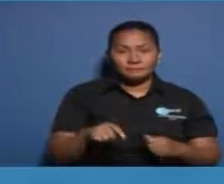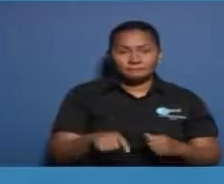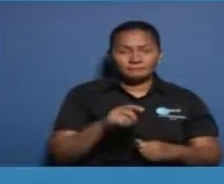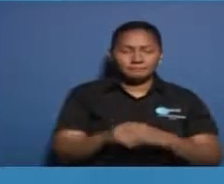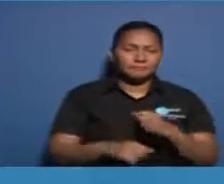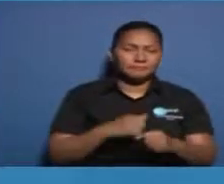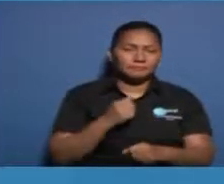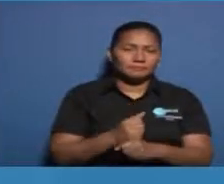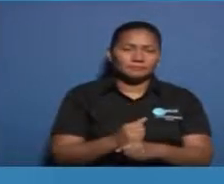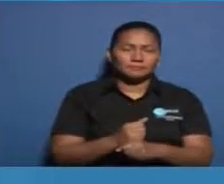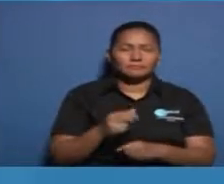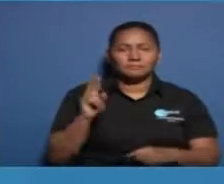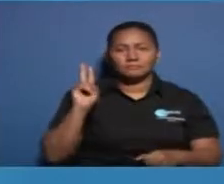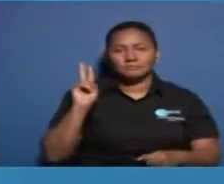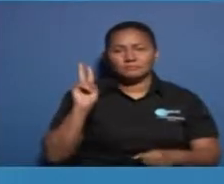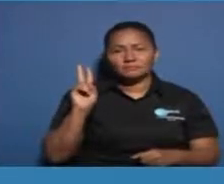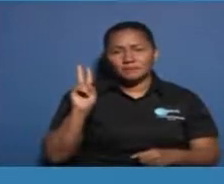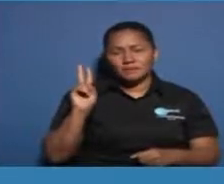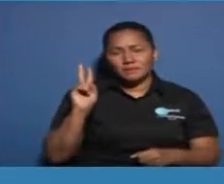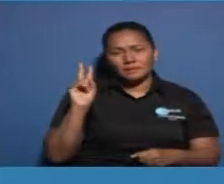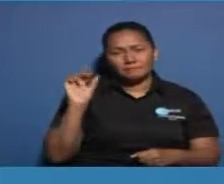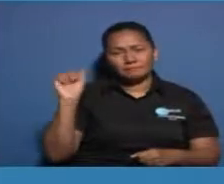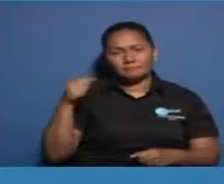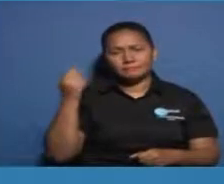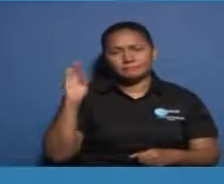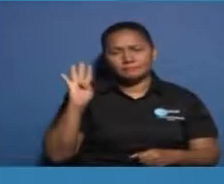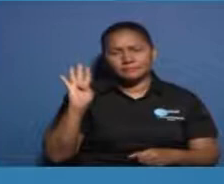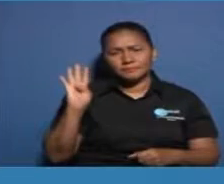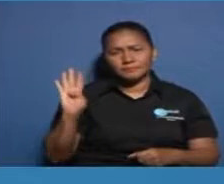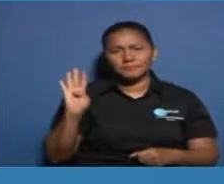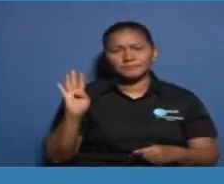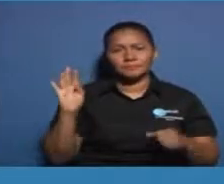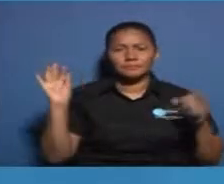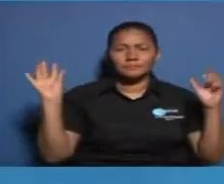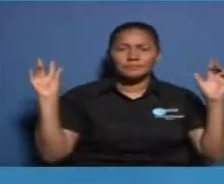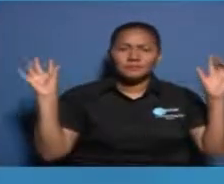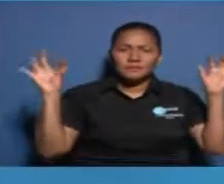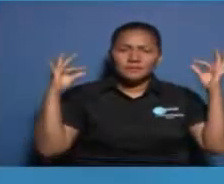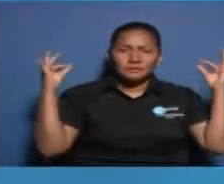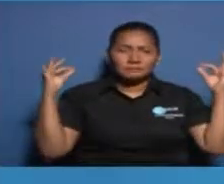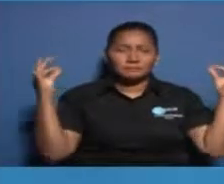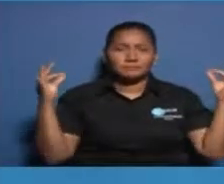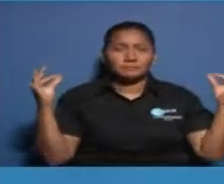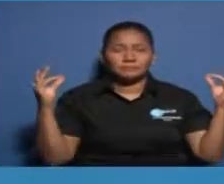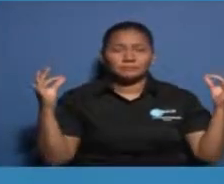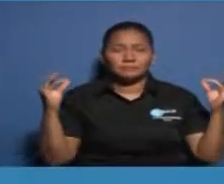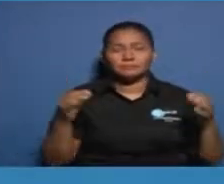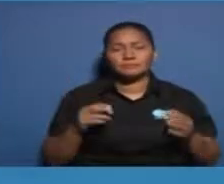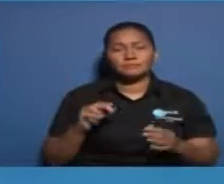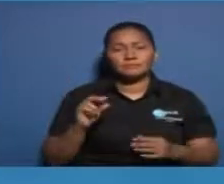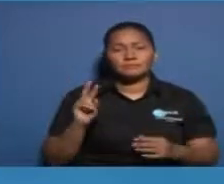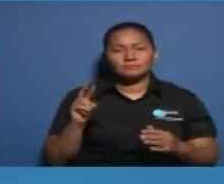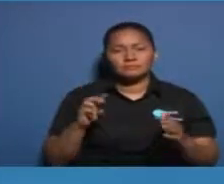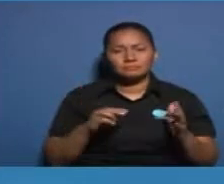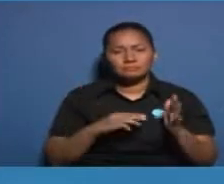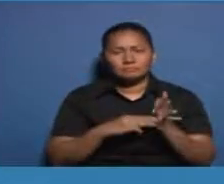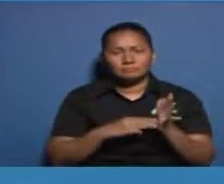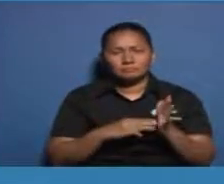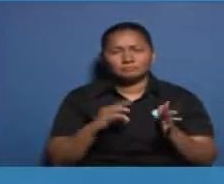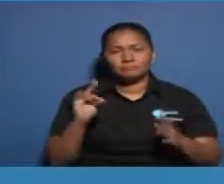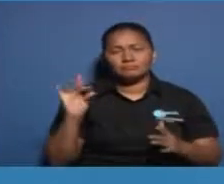febrero del 2018 panamá tiene la primera ley que aborda todo el tema de discriminación